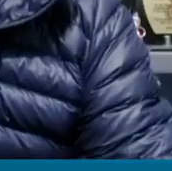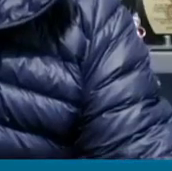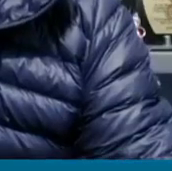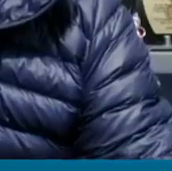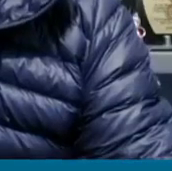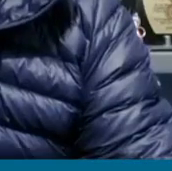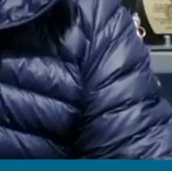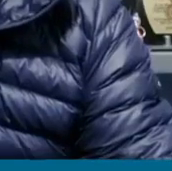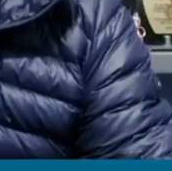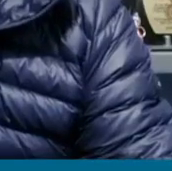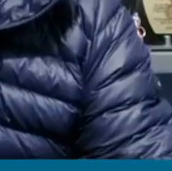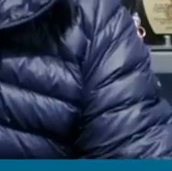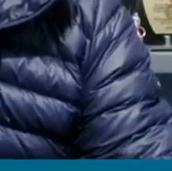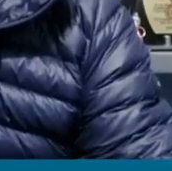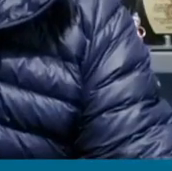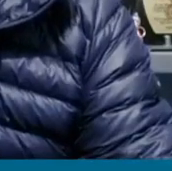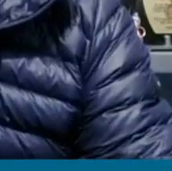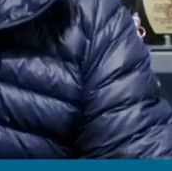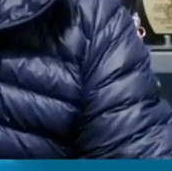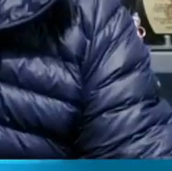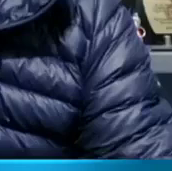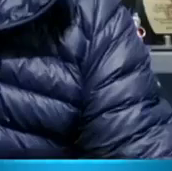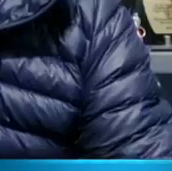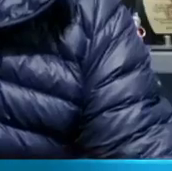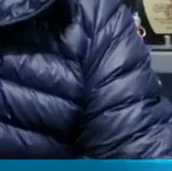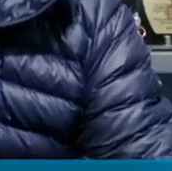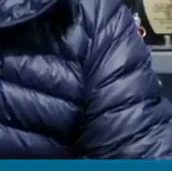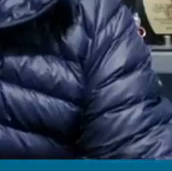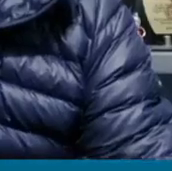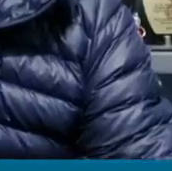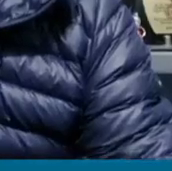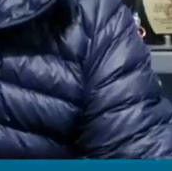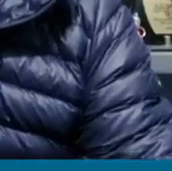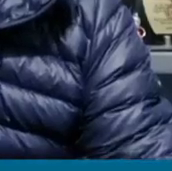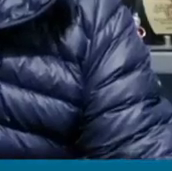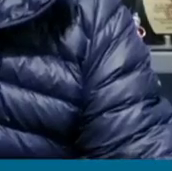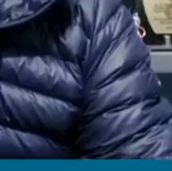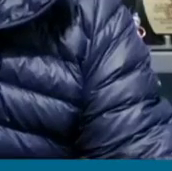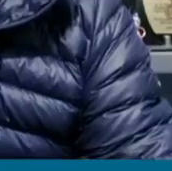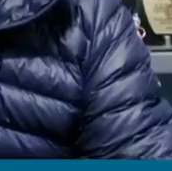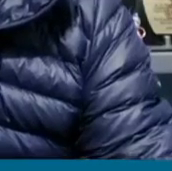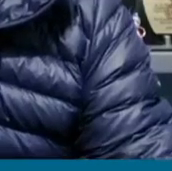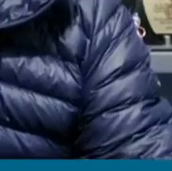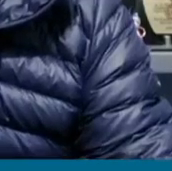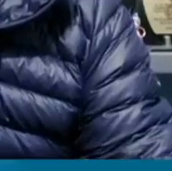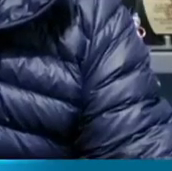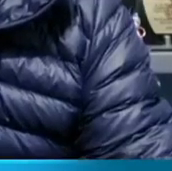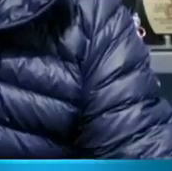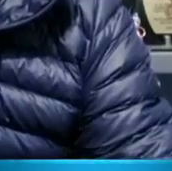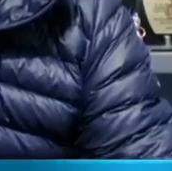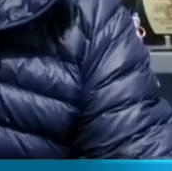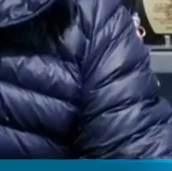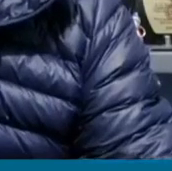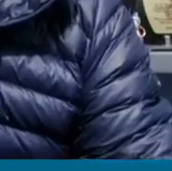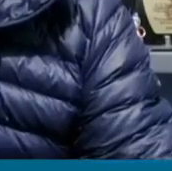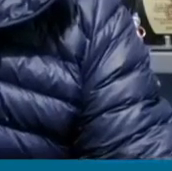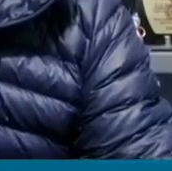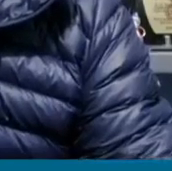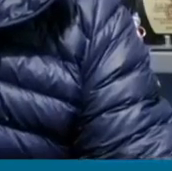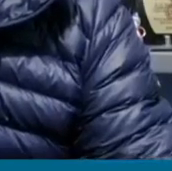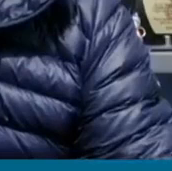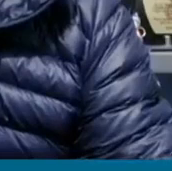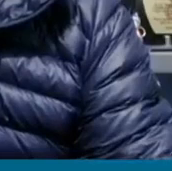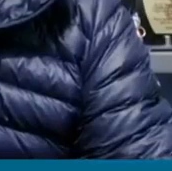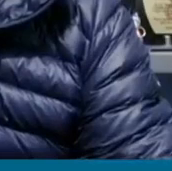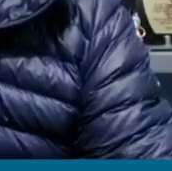procesamiento de la carne de camálidos, la cual obviamente va a traer muchas ventajas económicas, industriales, técnicas, tecnológicas, así que estamos yendo